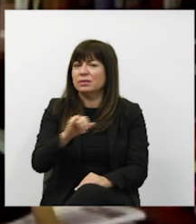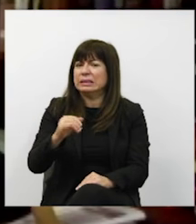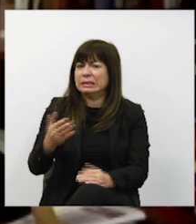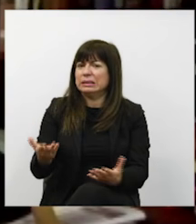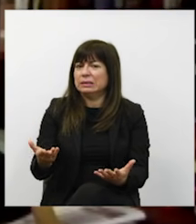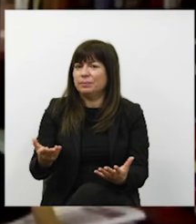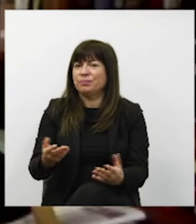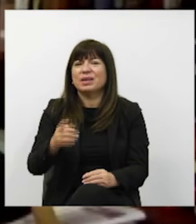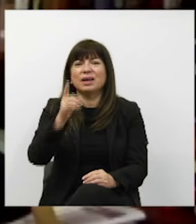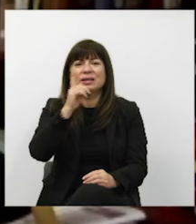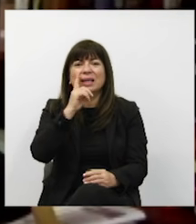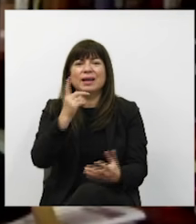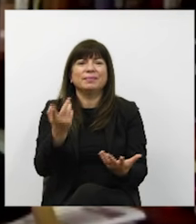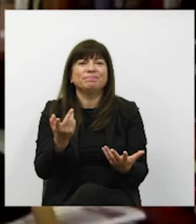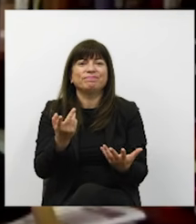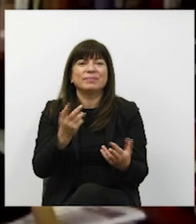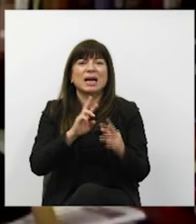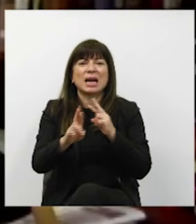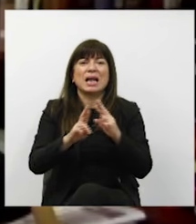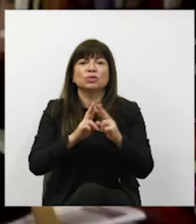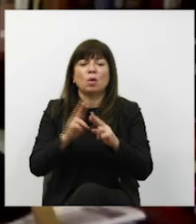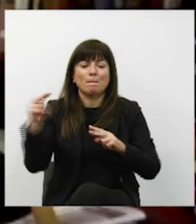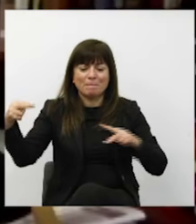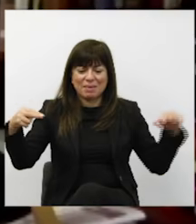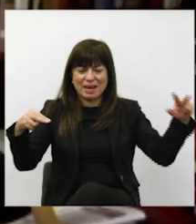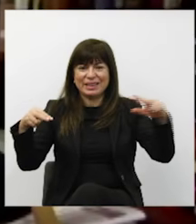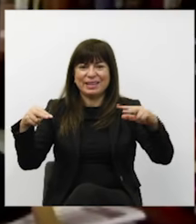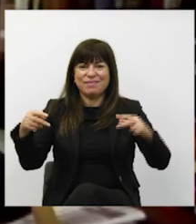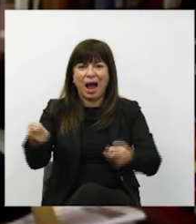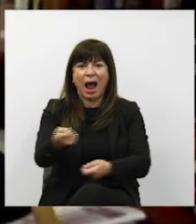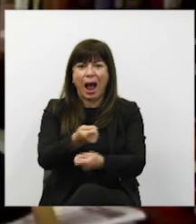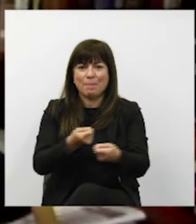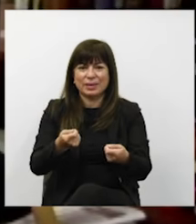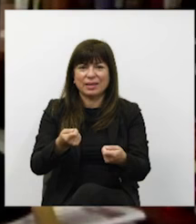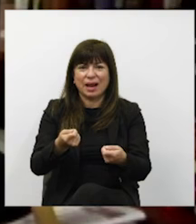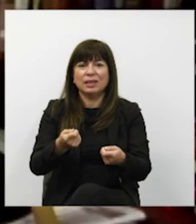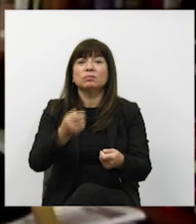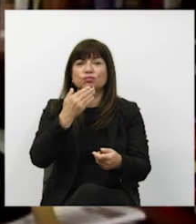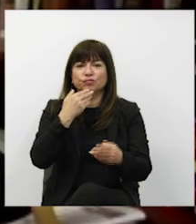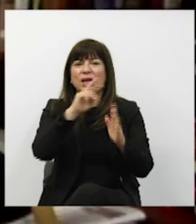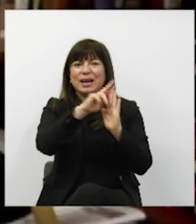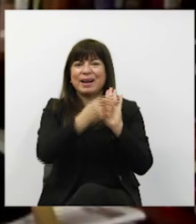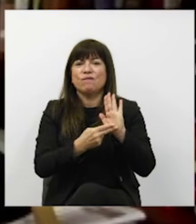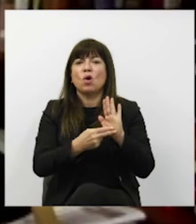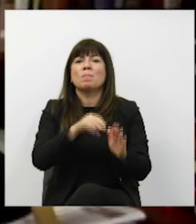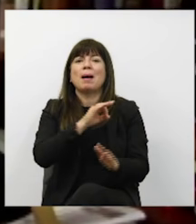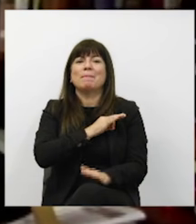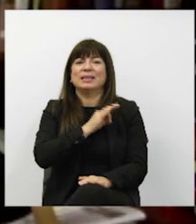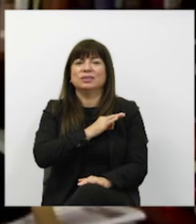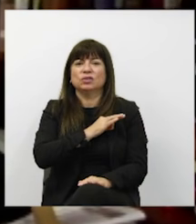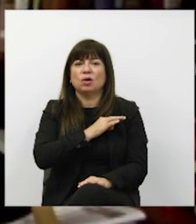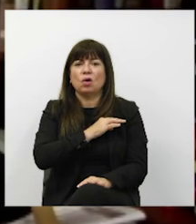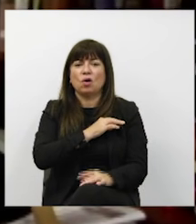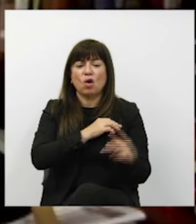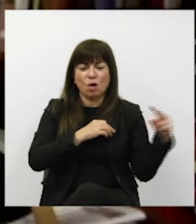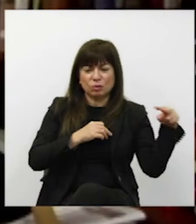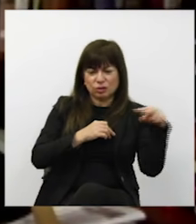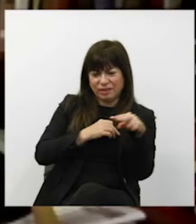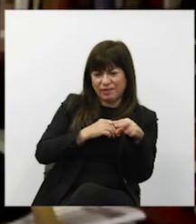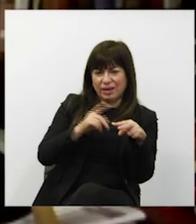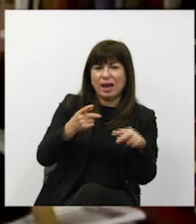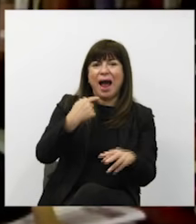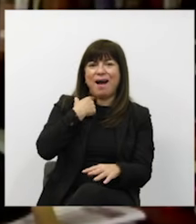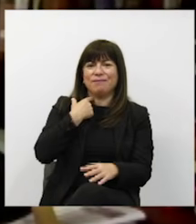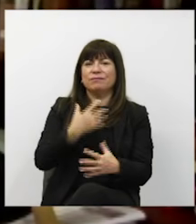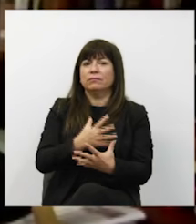con las perspectivas del mercado de capitales y sobre todo con la reforma de pensiones. Cómo se dé eso va a afectar mucho qué es lo que